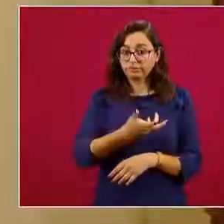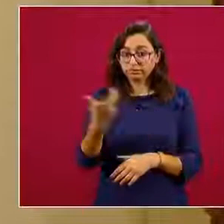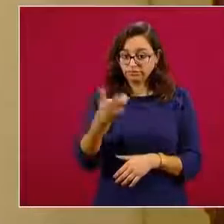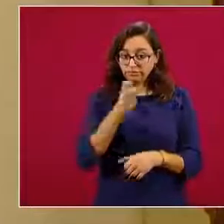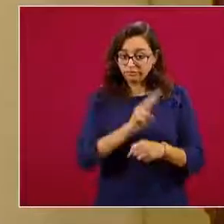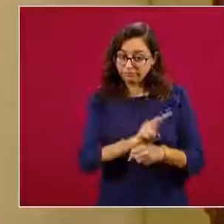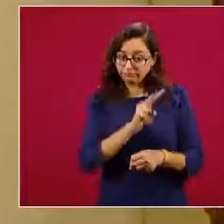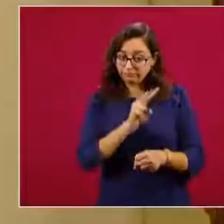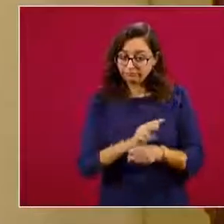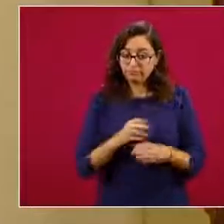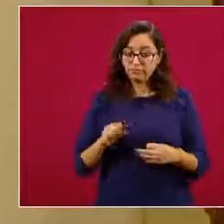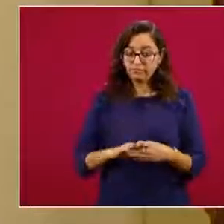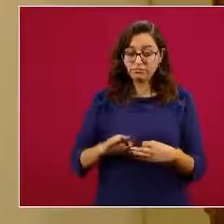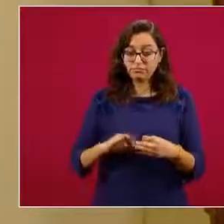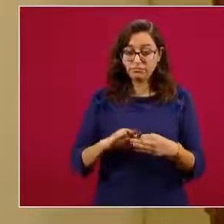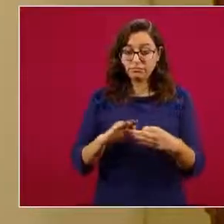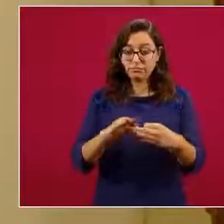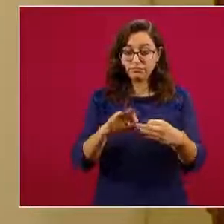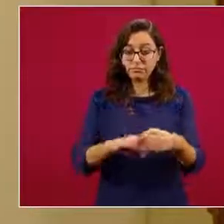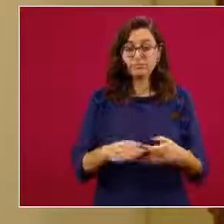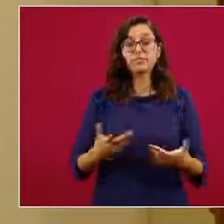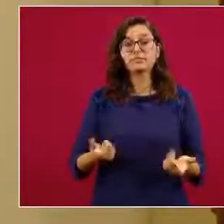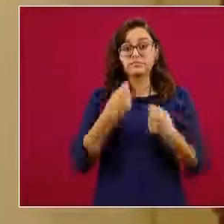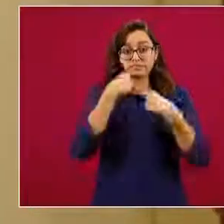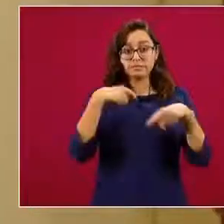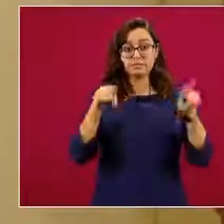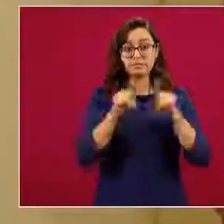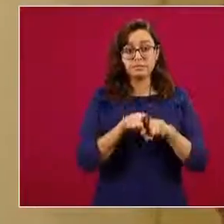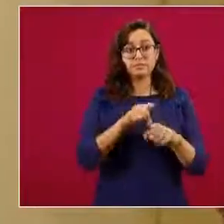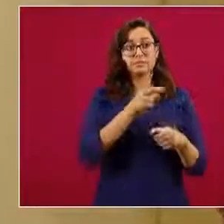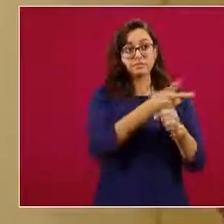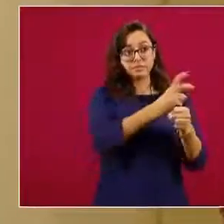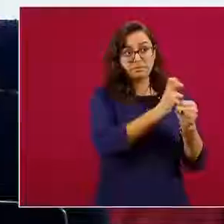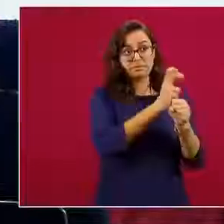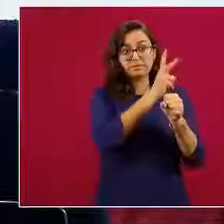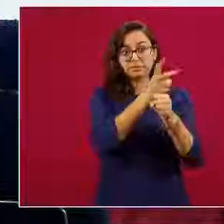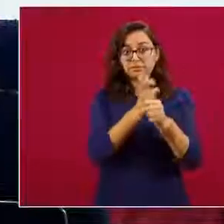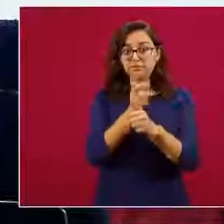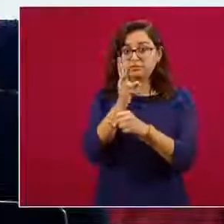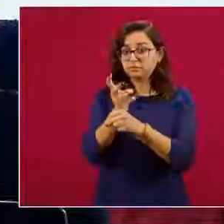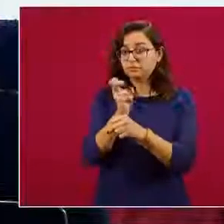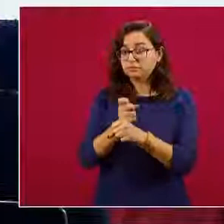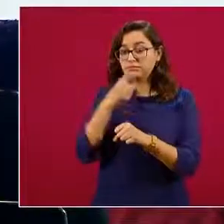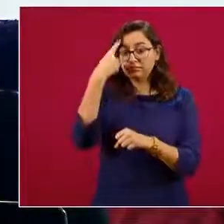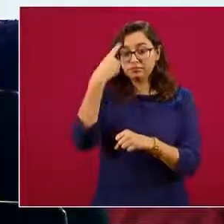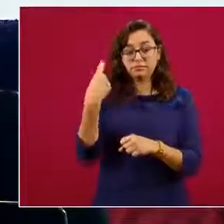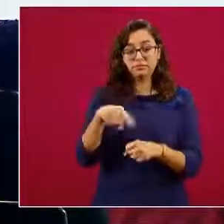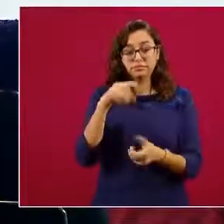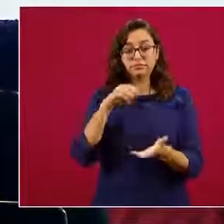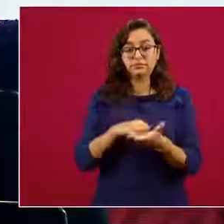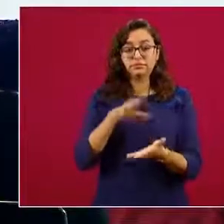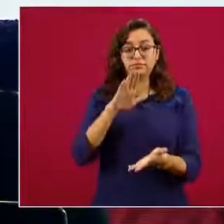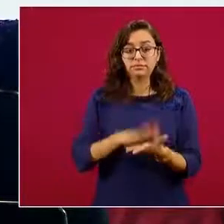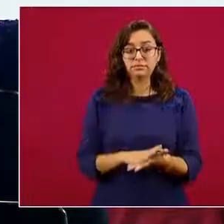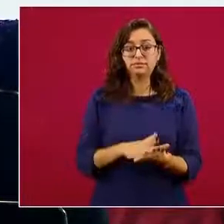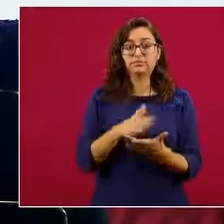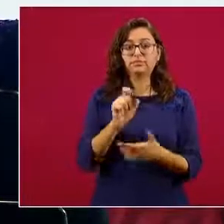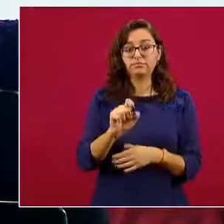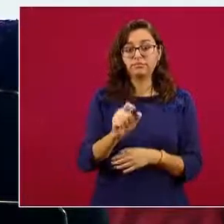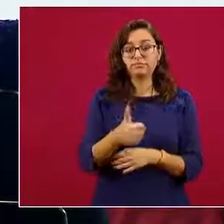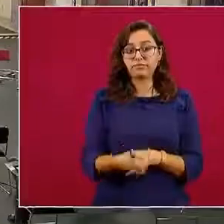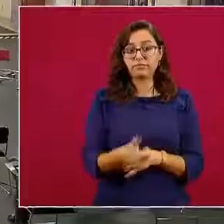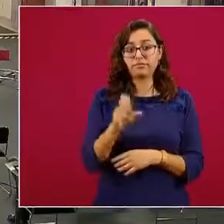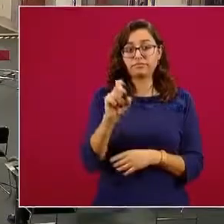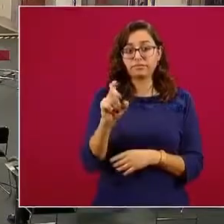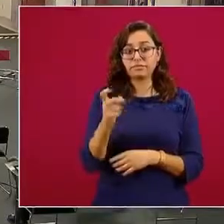seguimiento constante y enviar invitaciones para concretar las citas de negocios que se llevarán a cabo entre el 26 y el 30